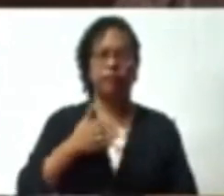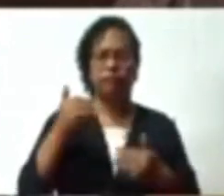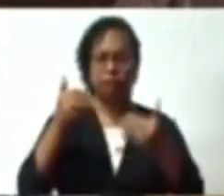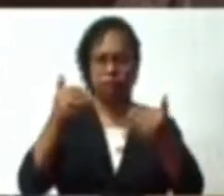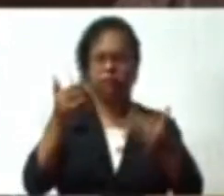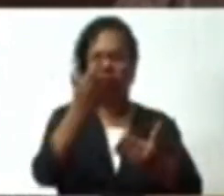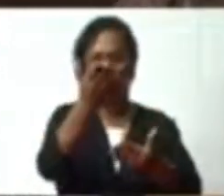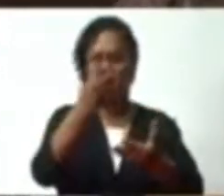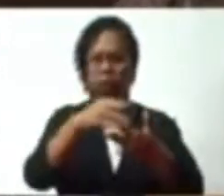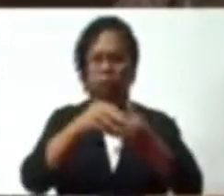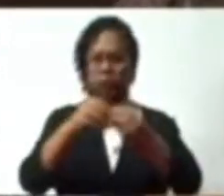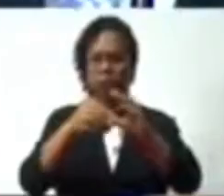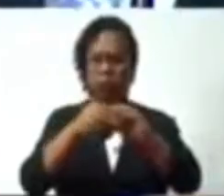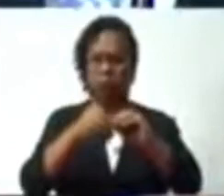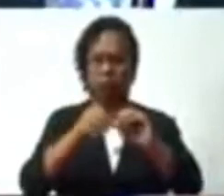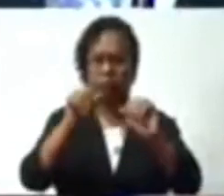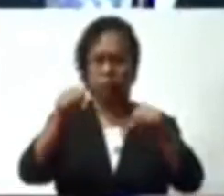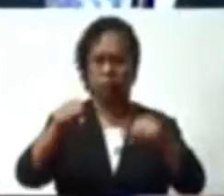adelante, doctor Olea.